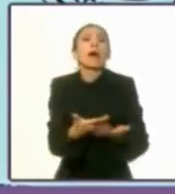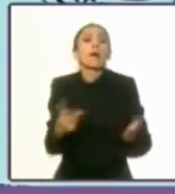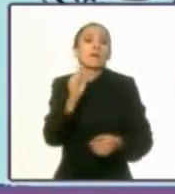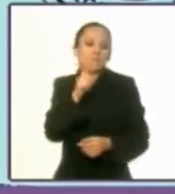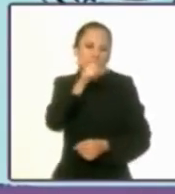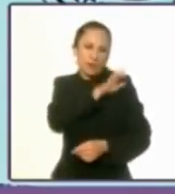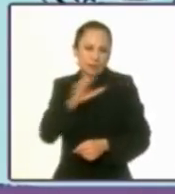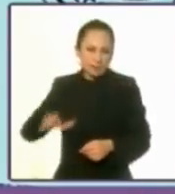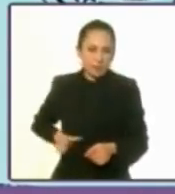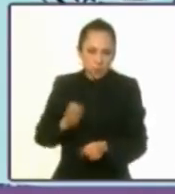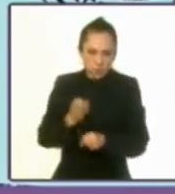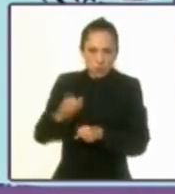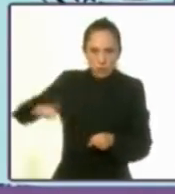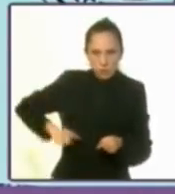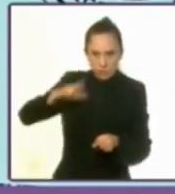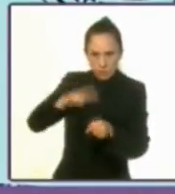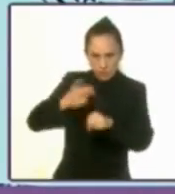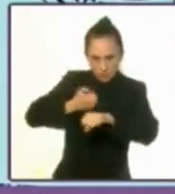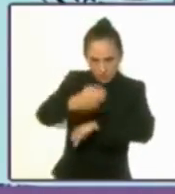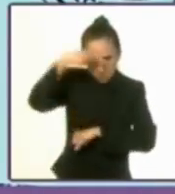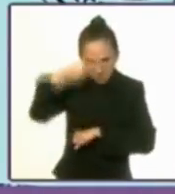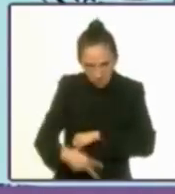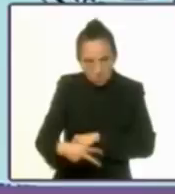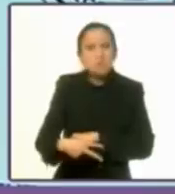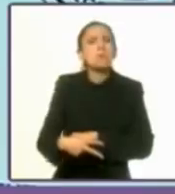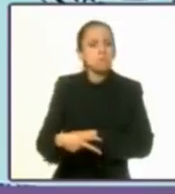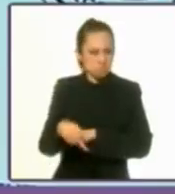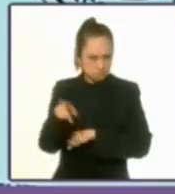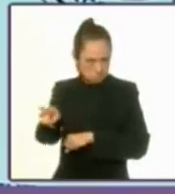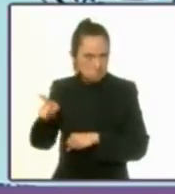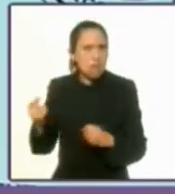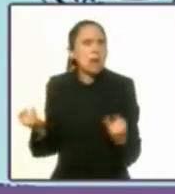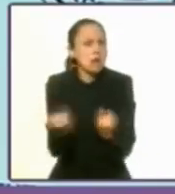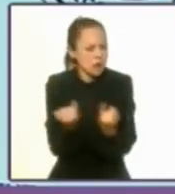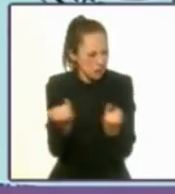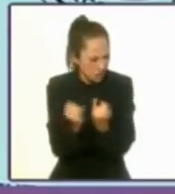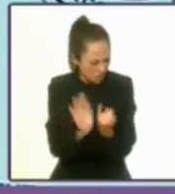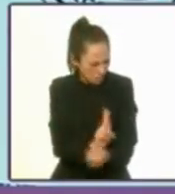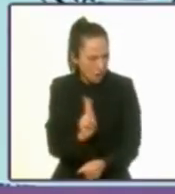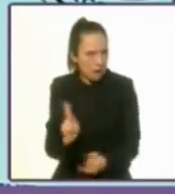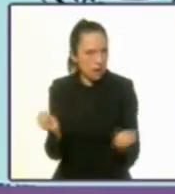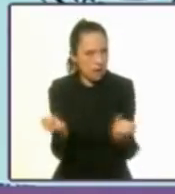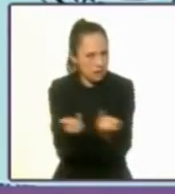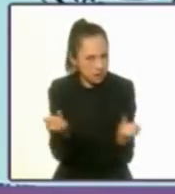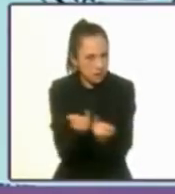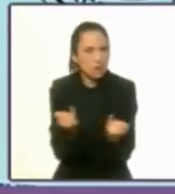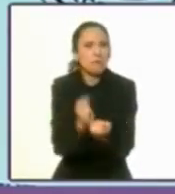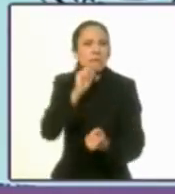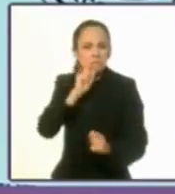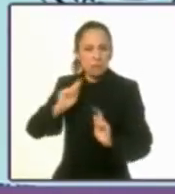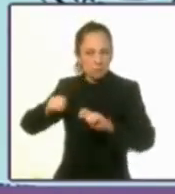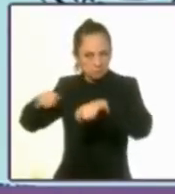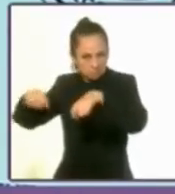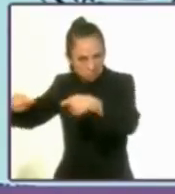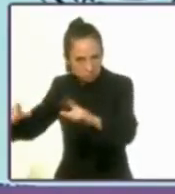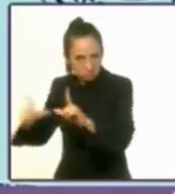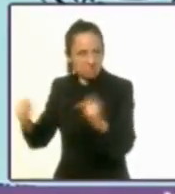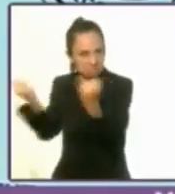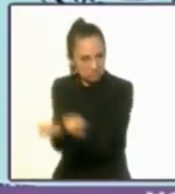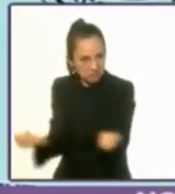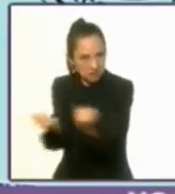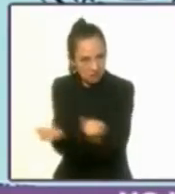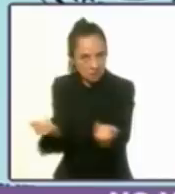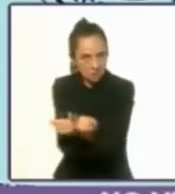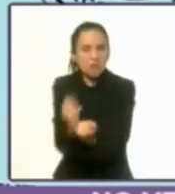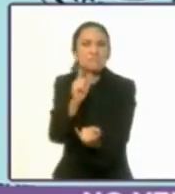en el estado de méxico hizo intento hacer algo parecido no lo vincularon a varias acciones para hacer una política social